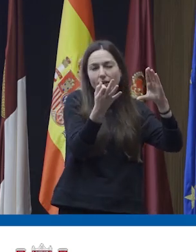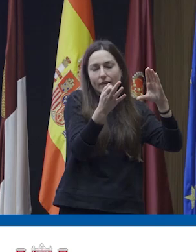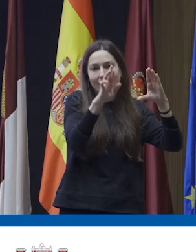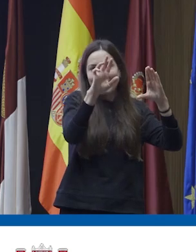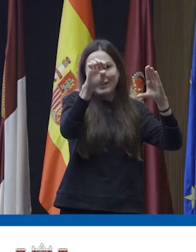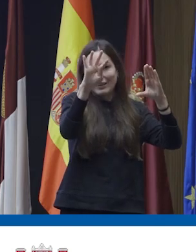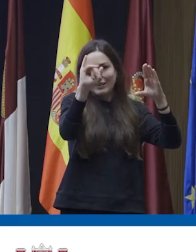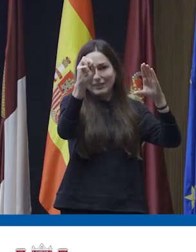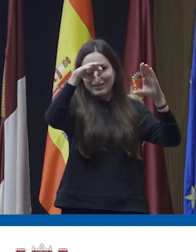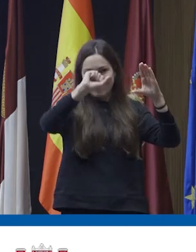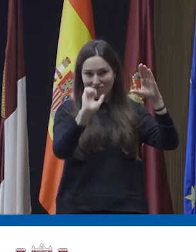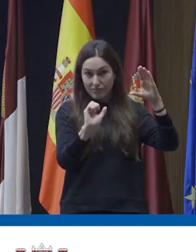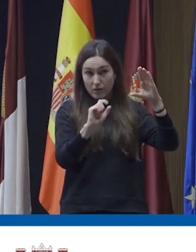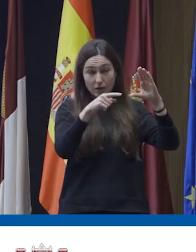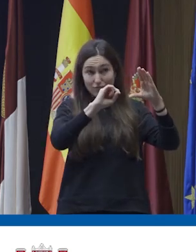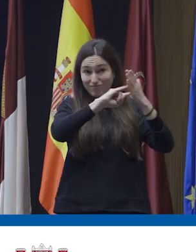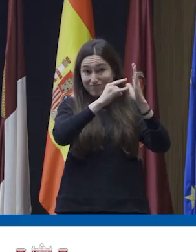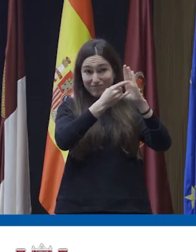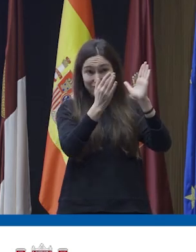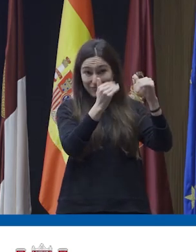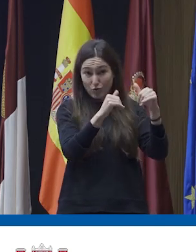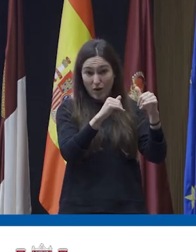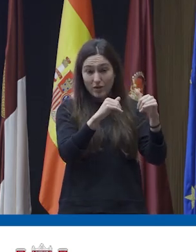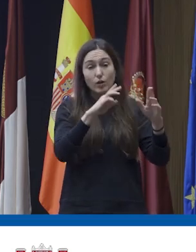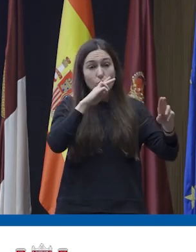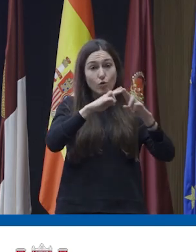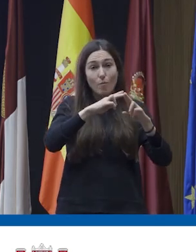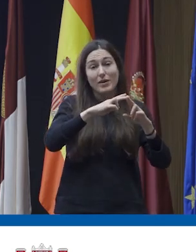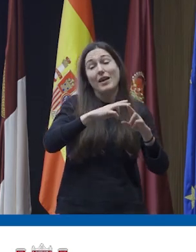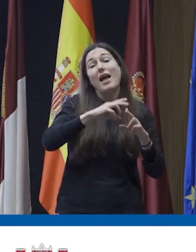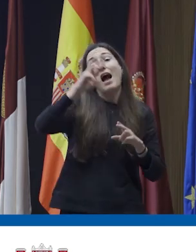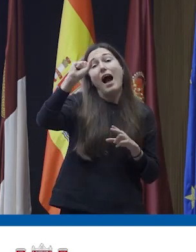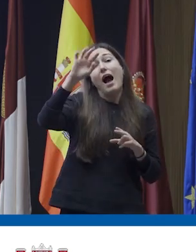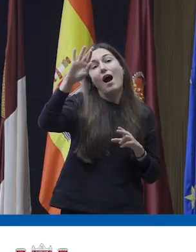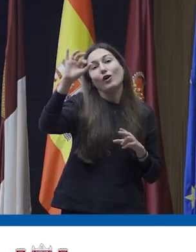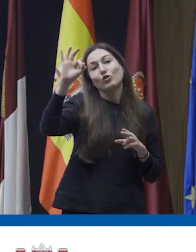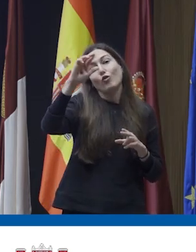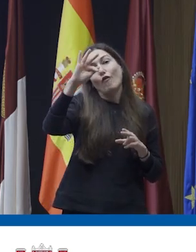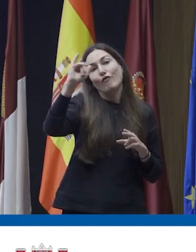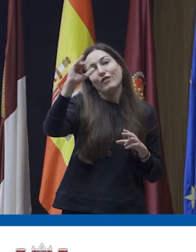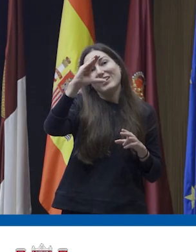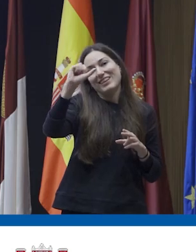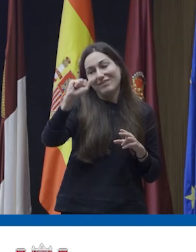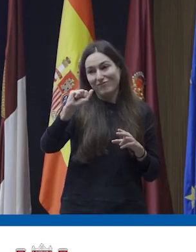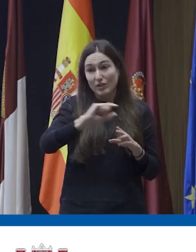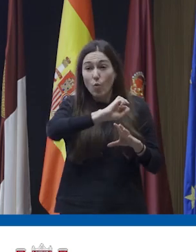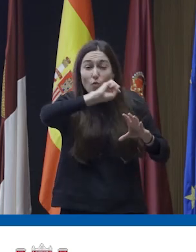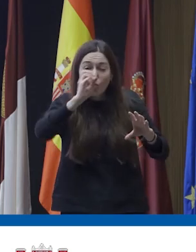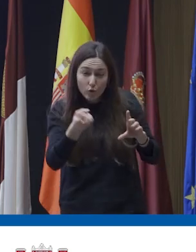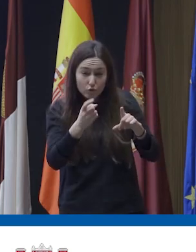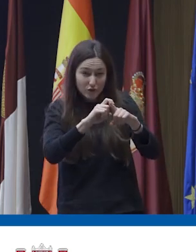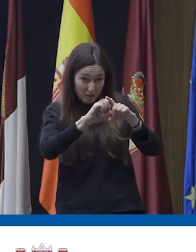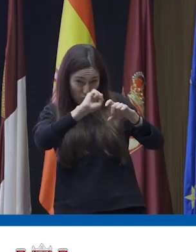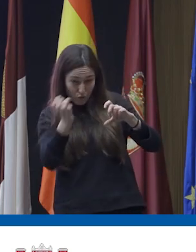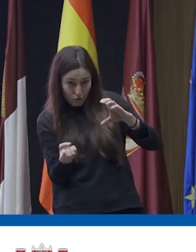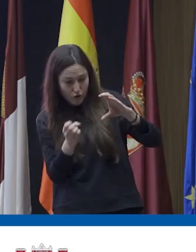esa no tiene solución, ¿vale? Que es la degeneración macular atrófica. Y luego hay otra, por así decirlo, que como quedan huecos abiertos